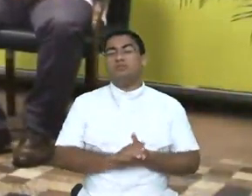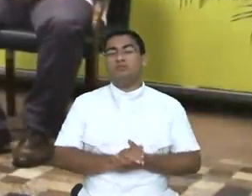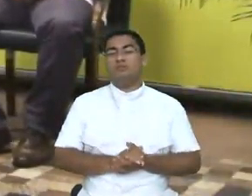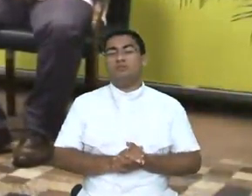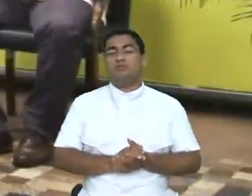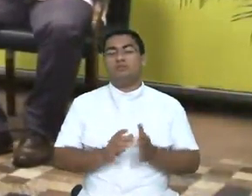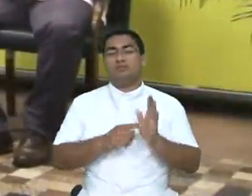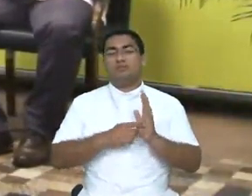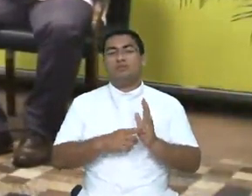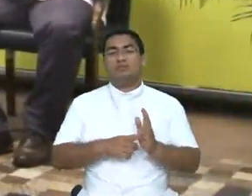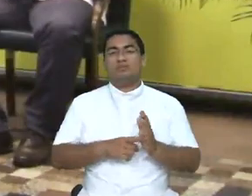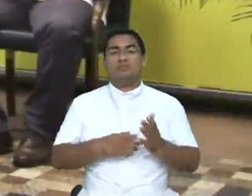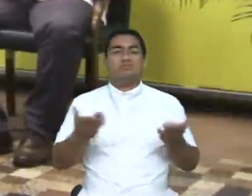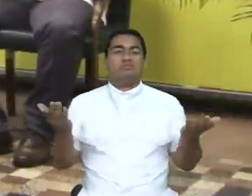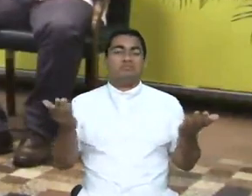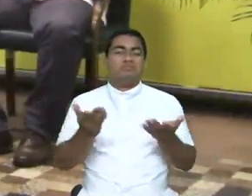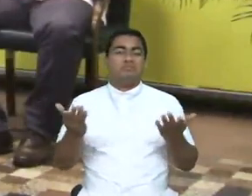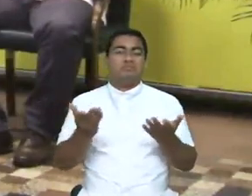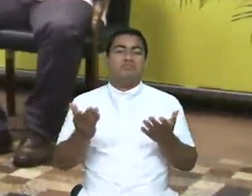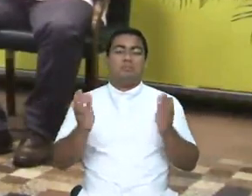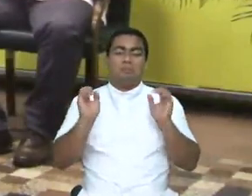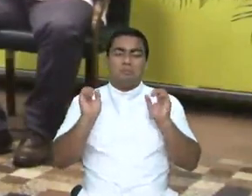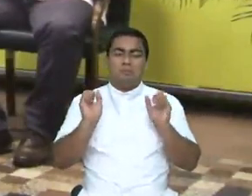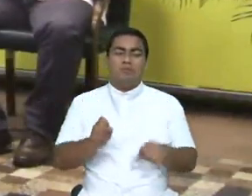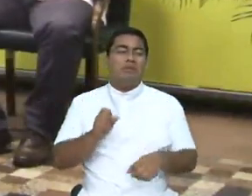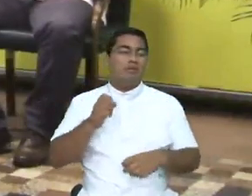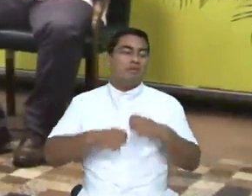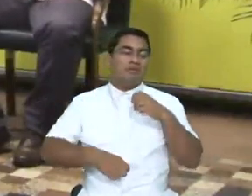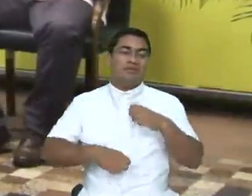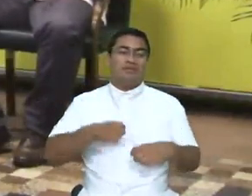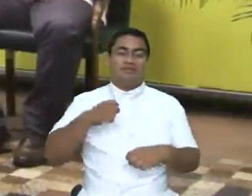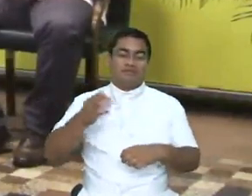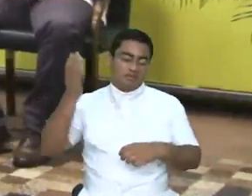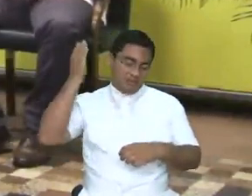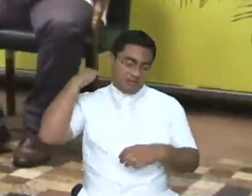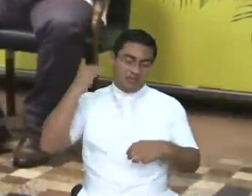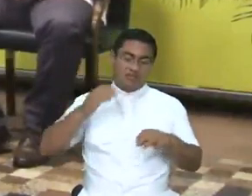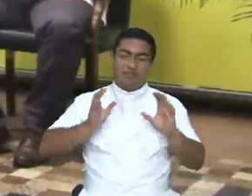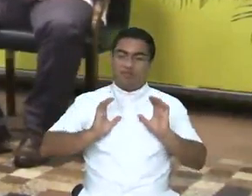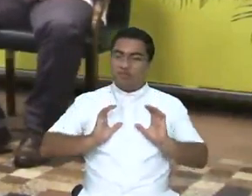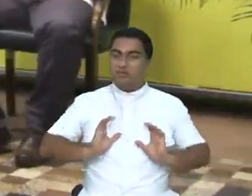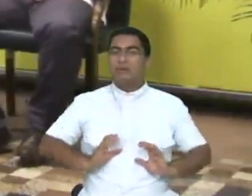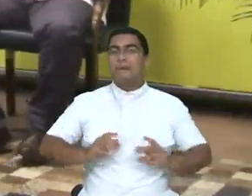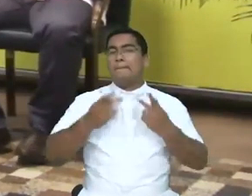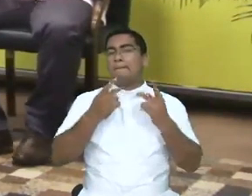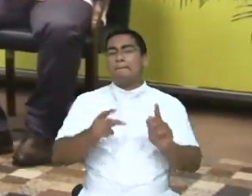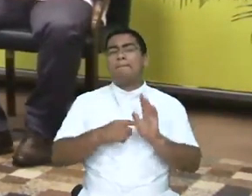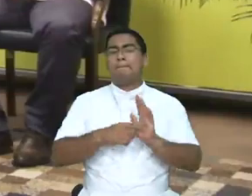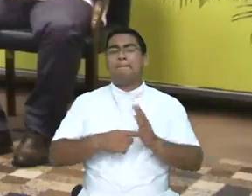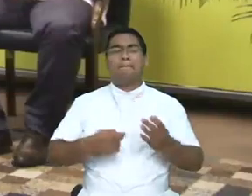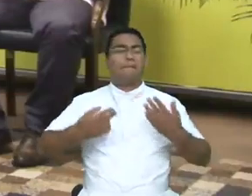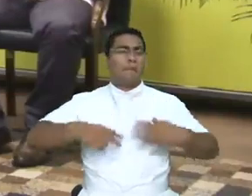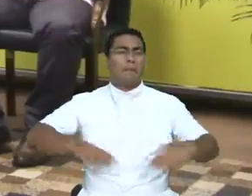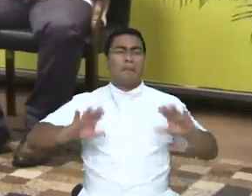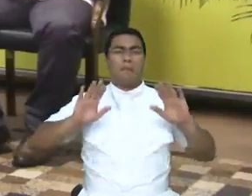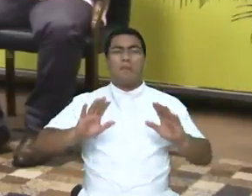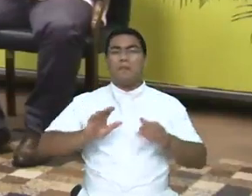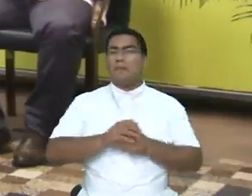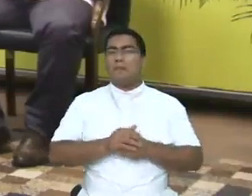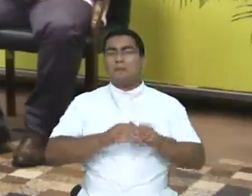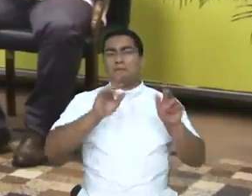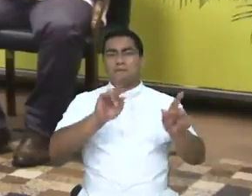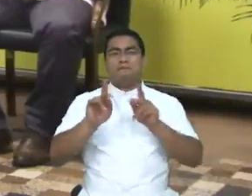secuelas que sobre todo pueden ser parciales o totales, pero normalmente ese tipo de pacientes